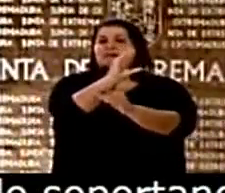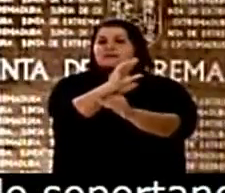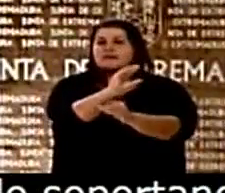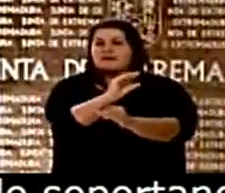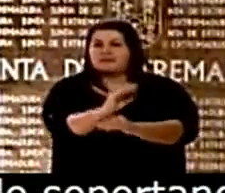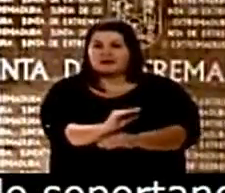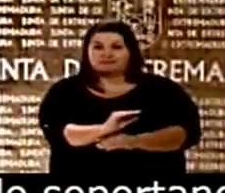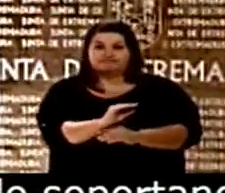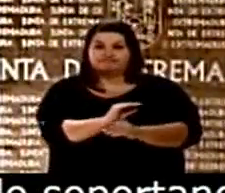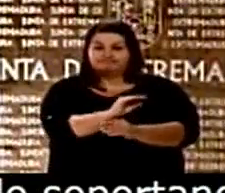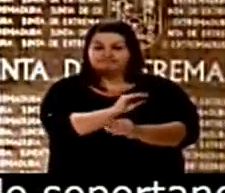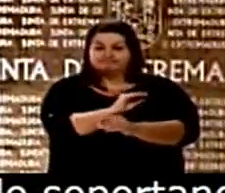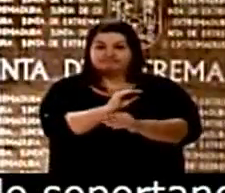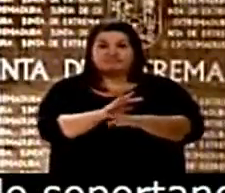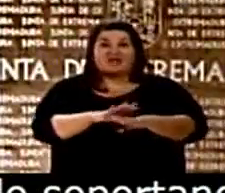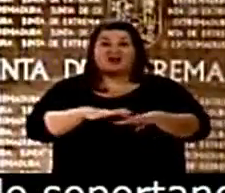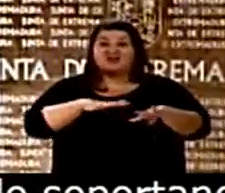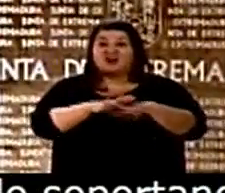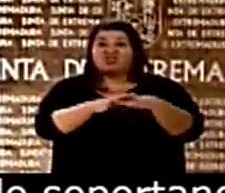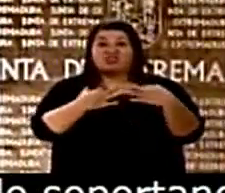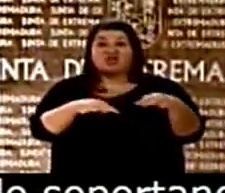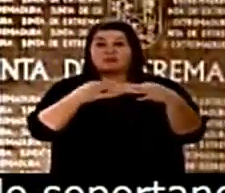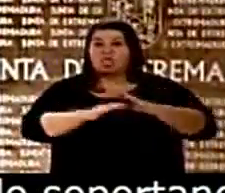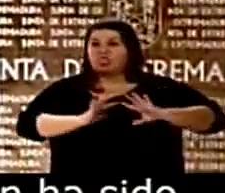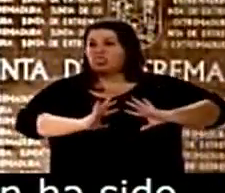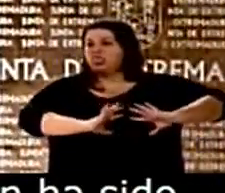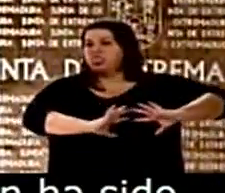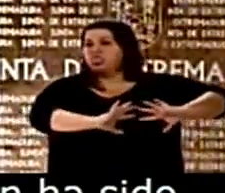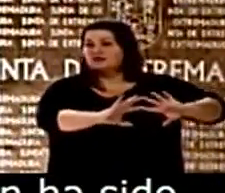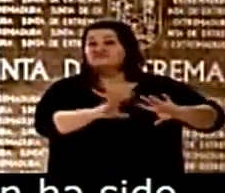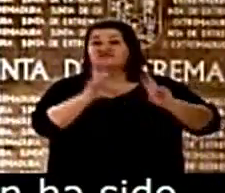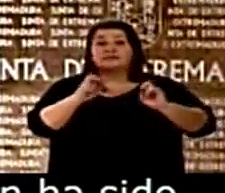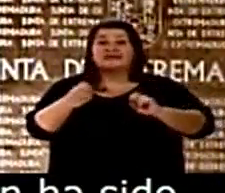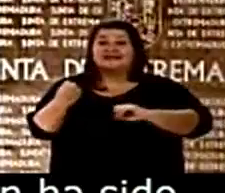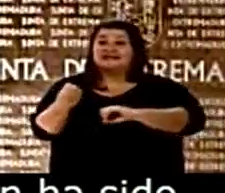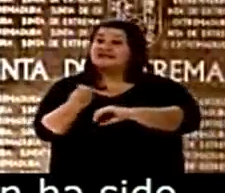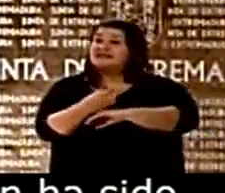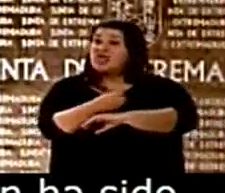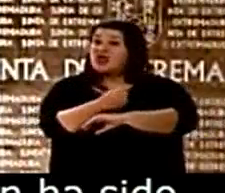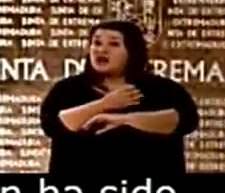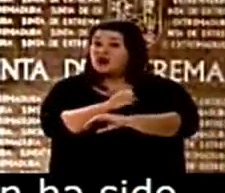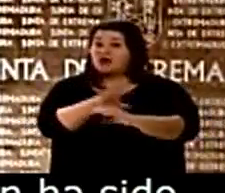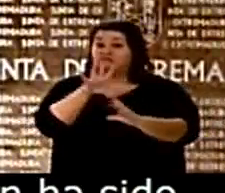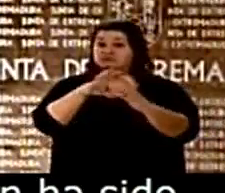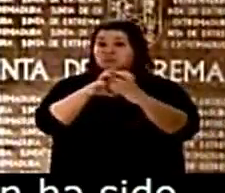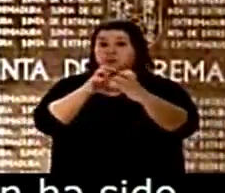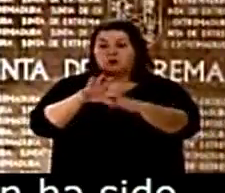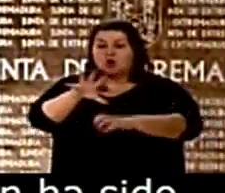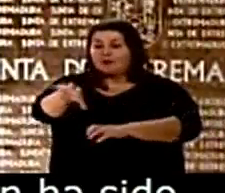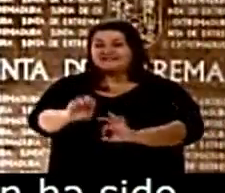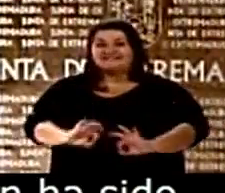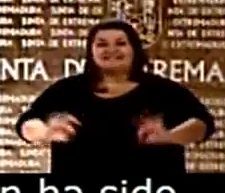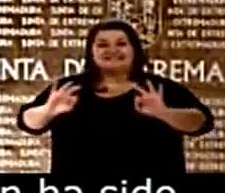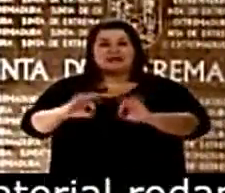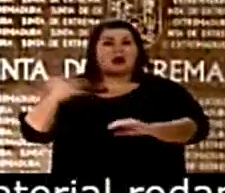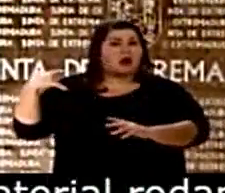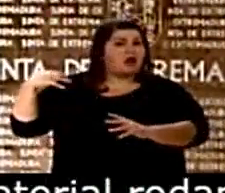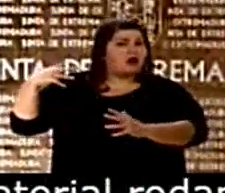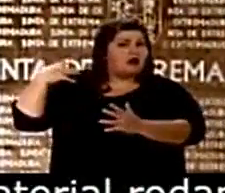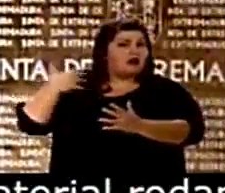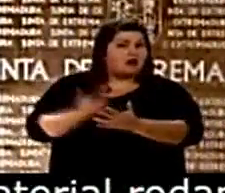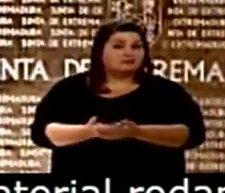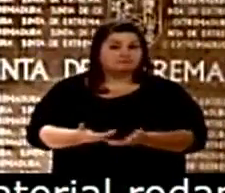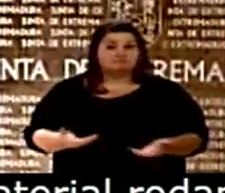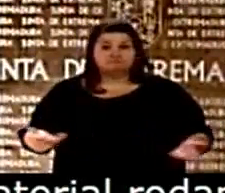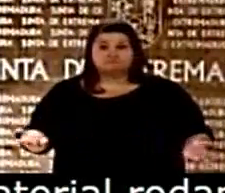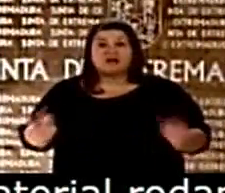red convencional se abandonó, el material rodante no se ha adquirido desde hace bastantes años